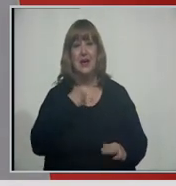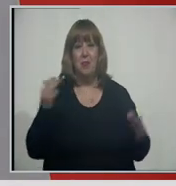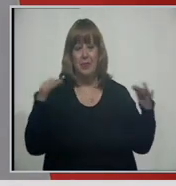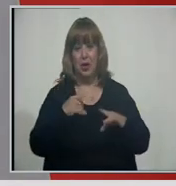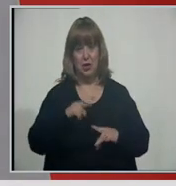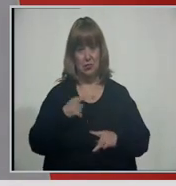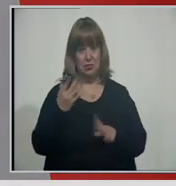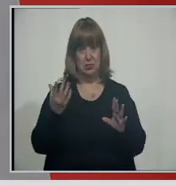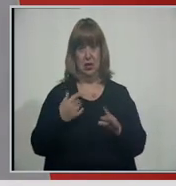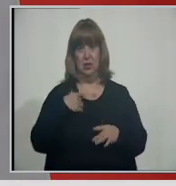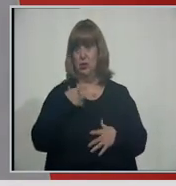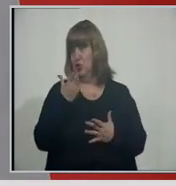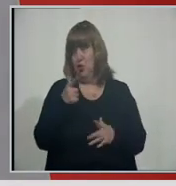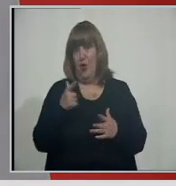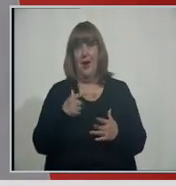broadway